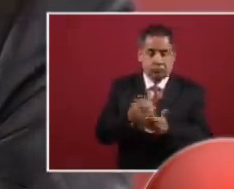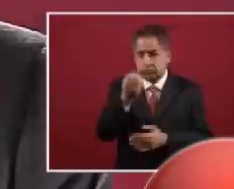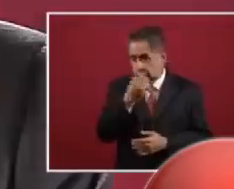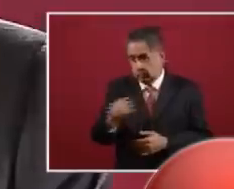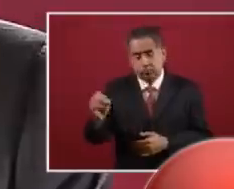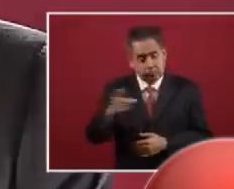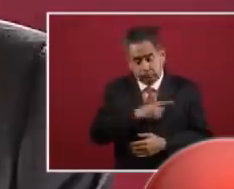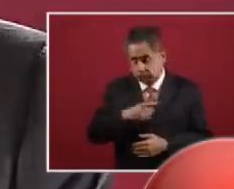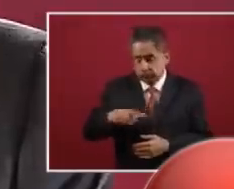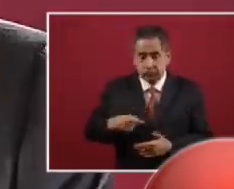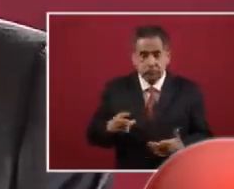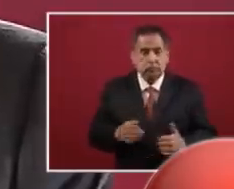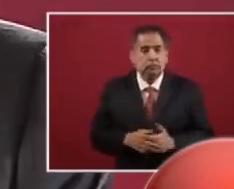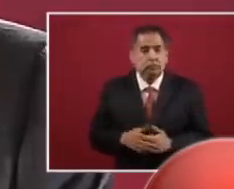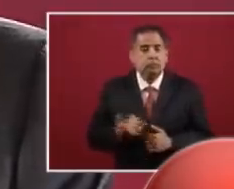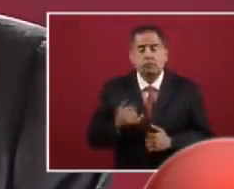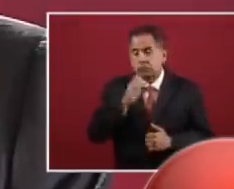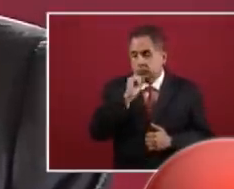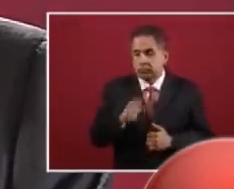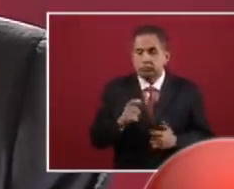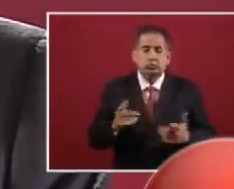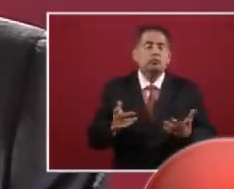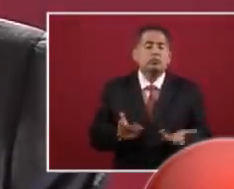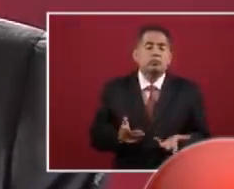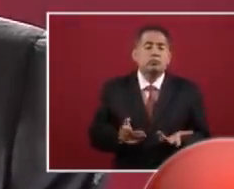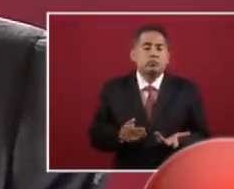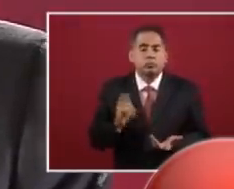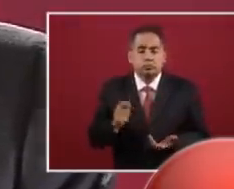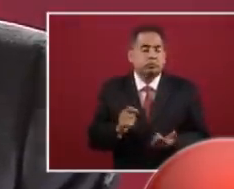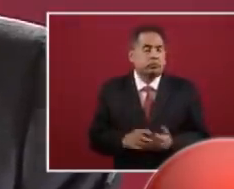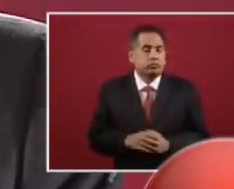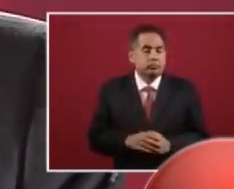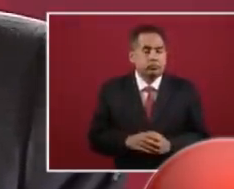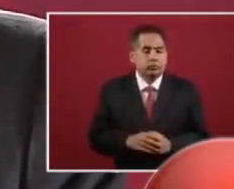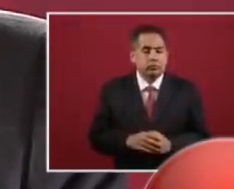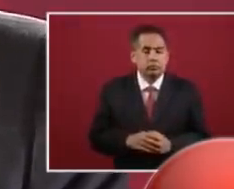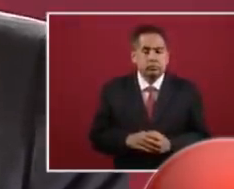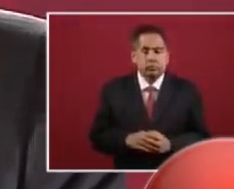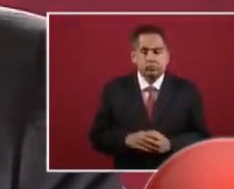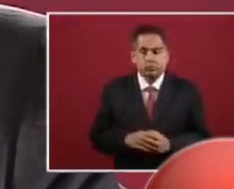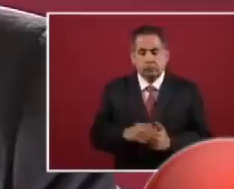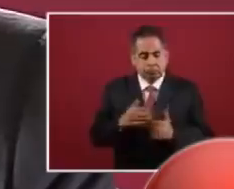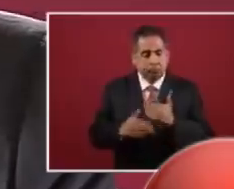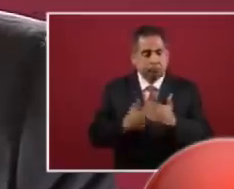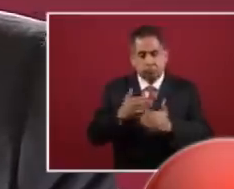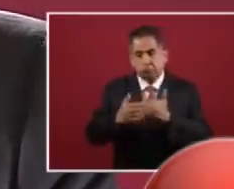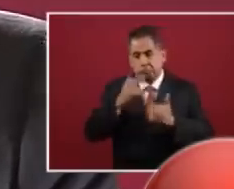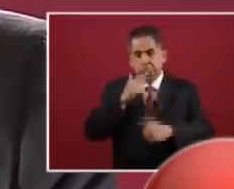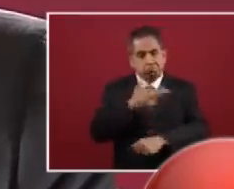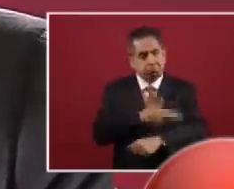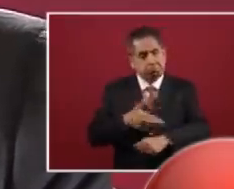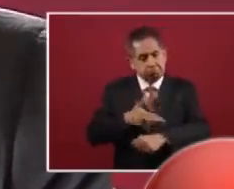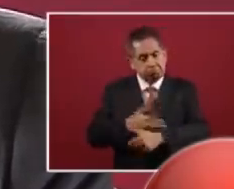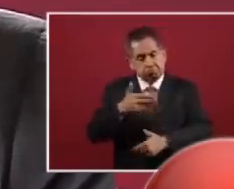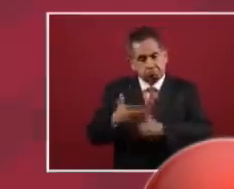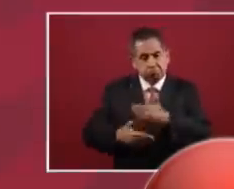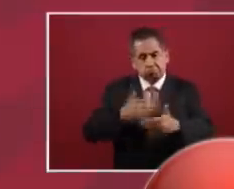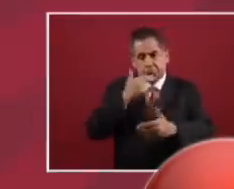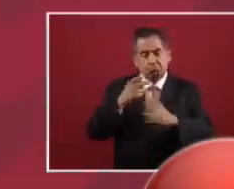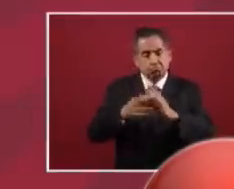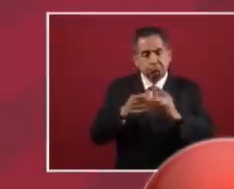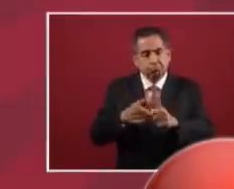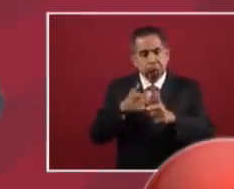impuestos y ya se ha ido avanzando